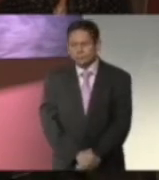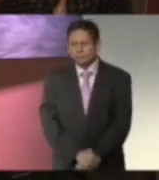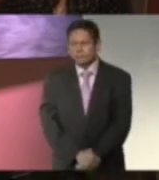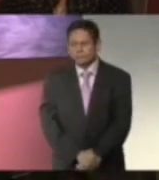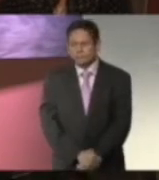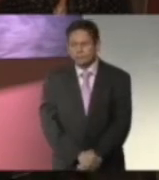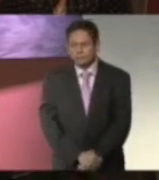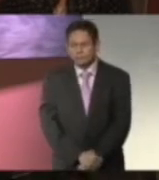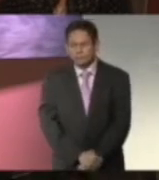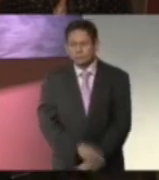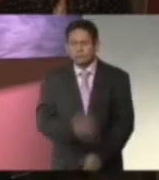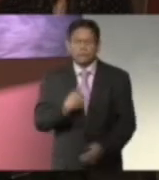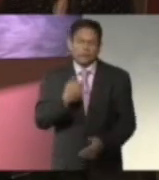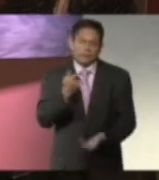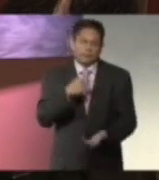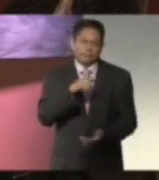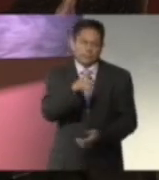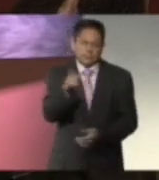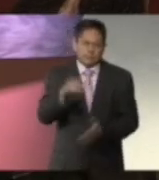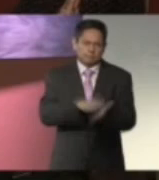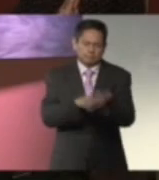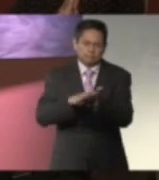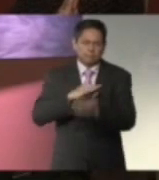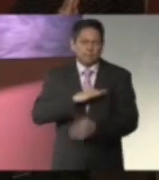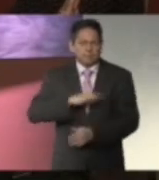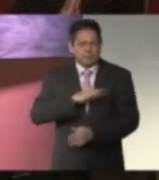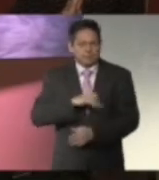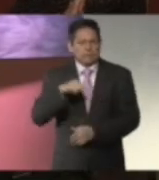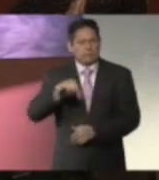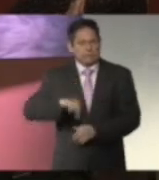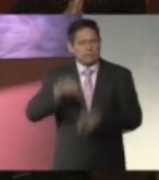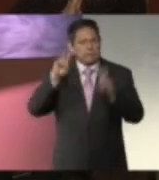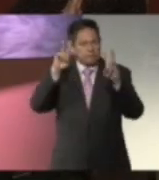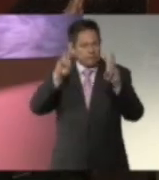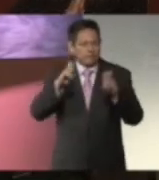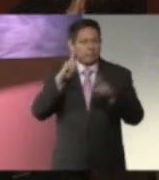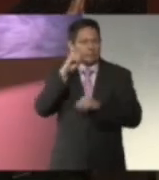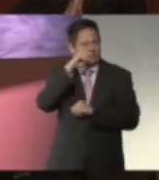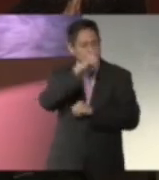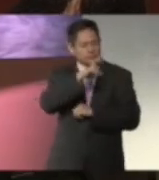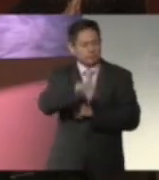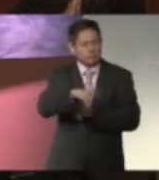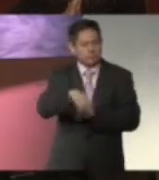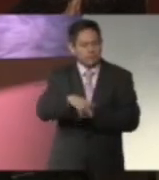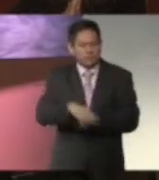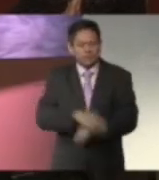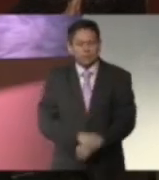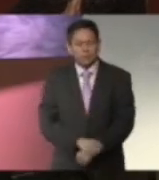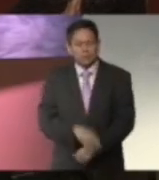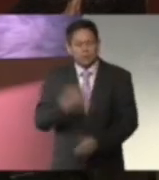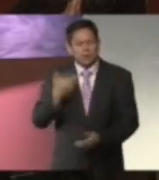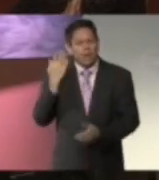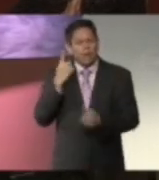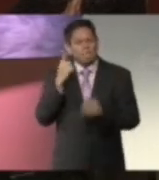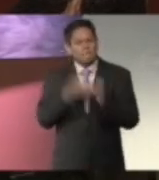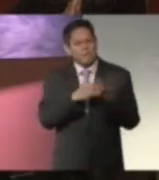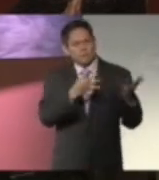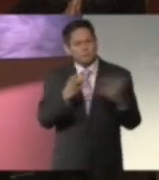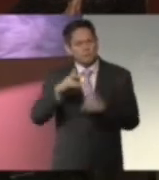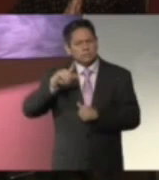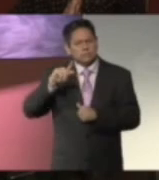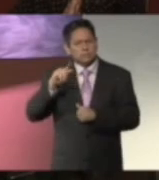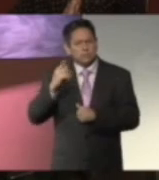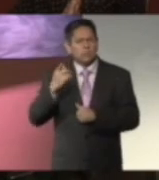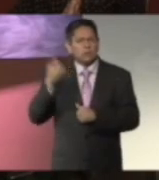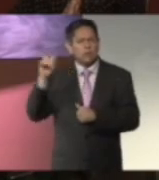yo los felicito. Es un tema bastante complicado. En los años 70 llegó Jorge Whitaker